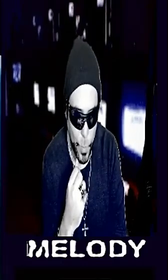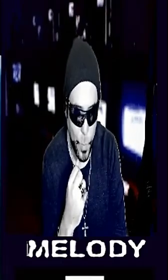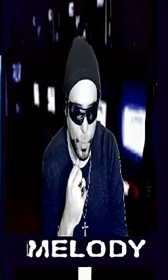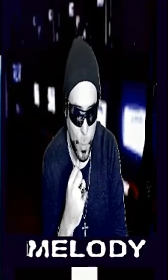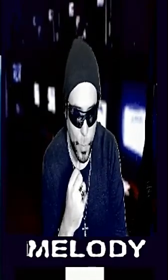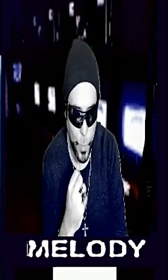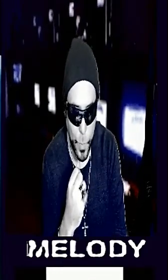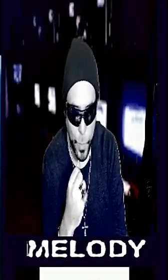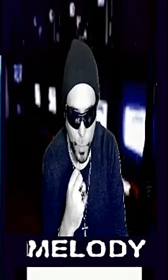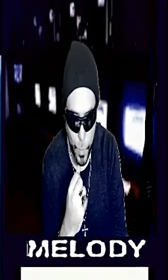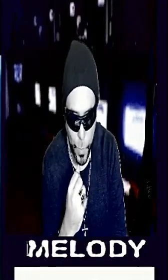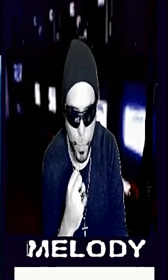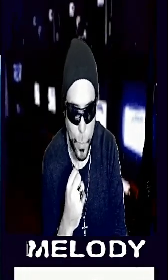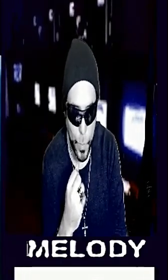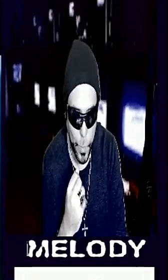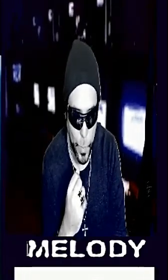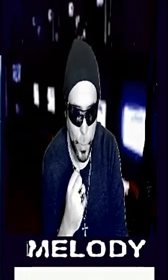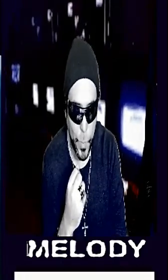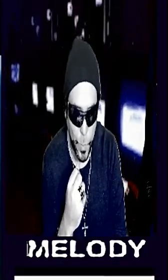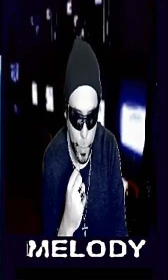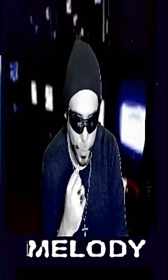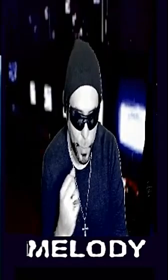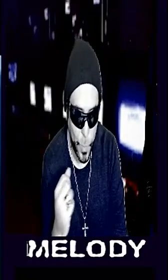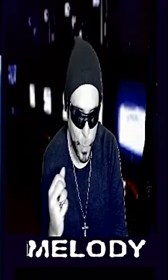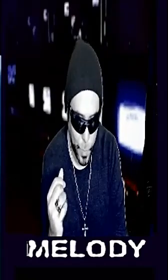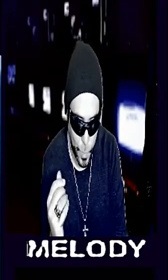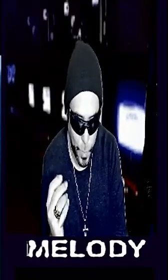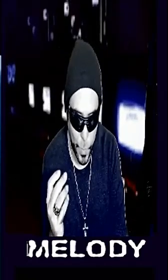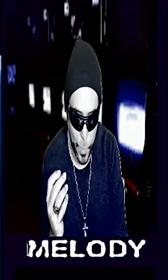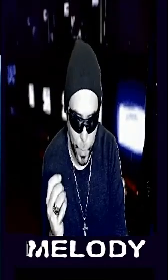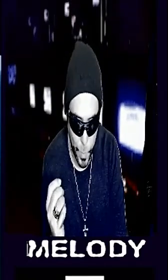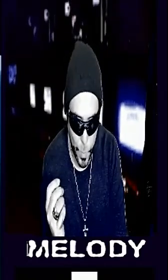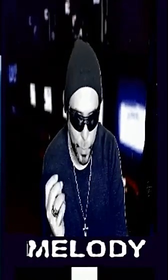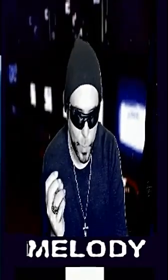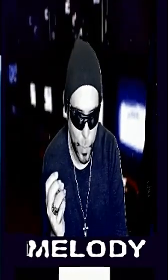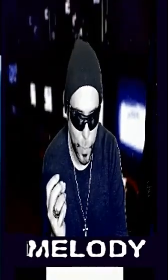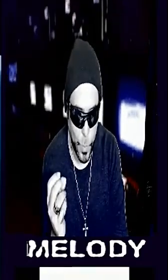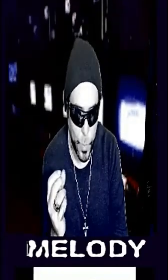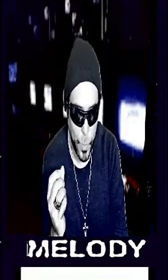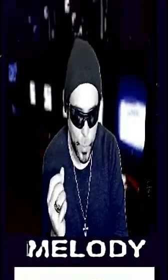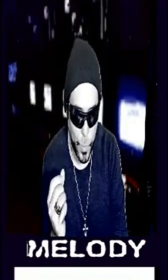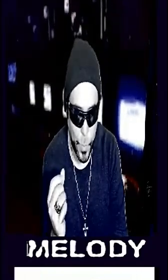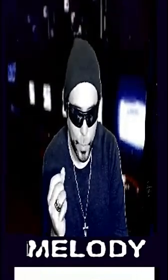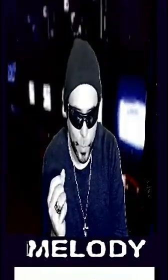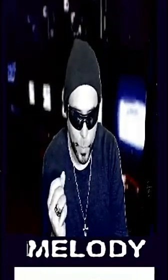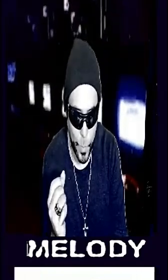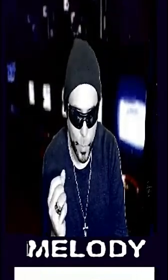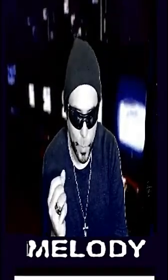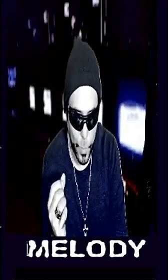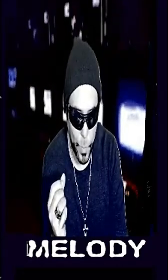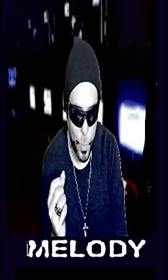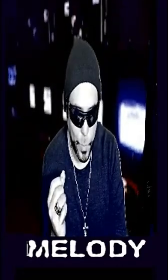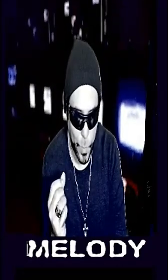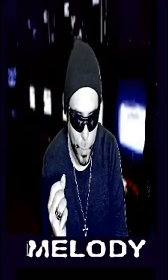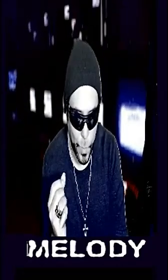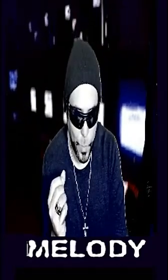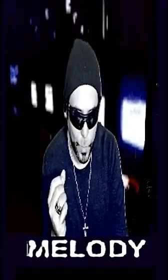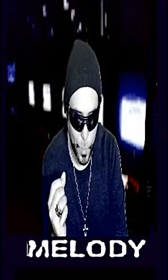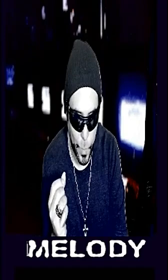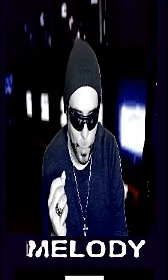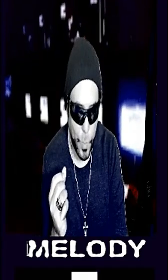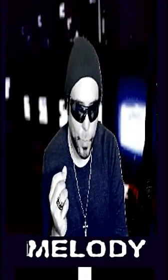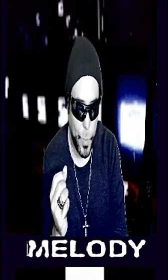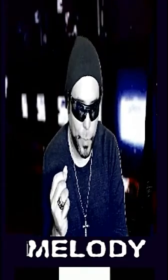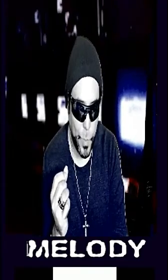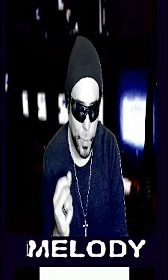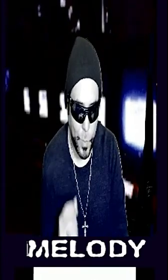porque la magia de Quintana Roo se quedará en tu corazón. Tu viaje inicia en el Tren Maya. Todos somos Tren Maya.